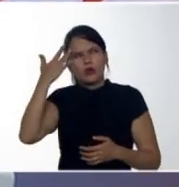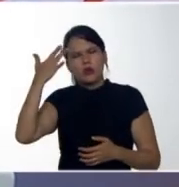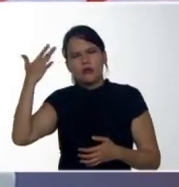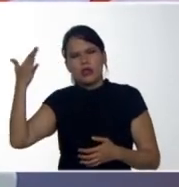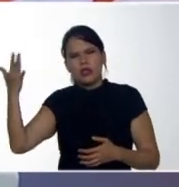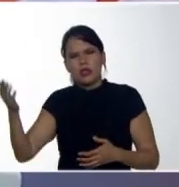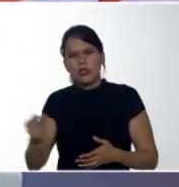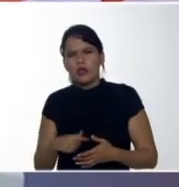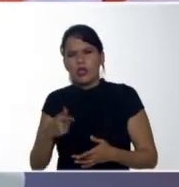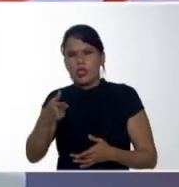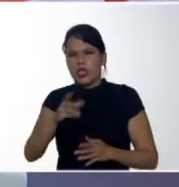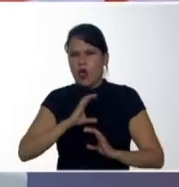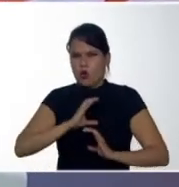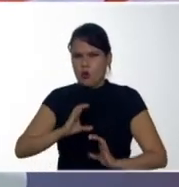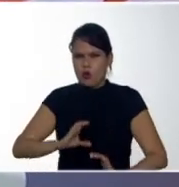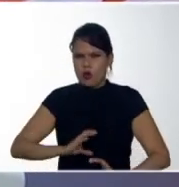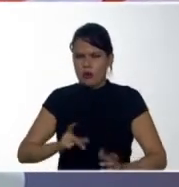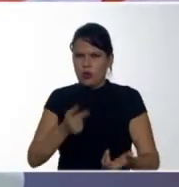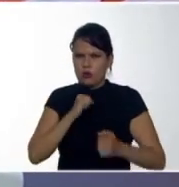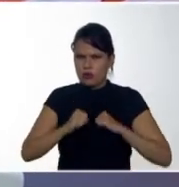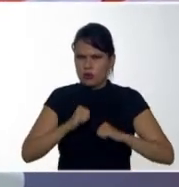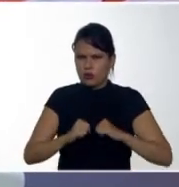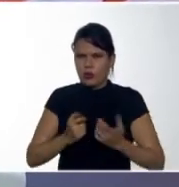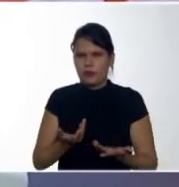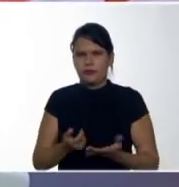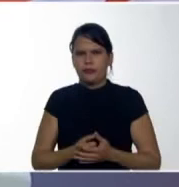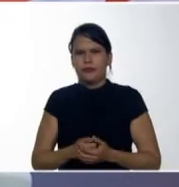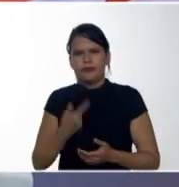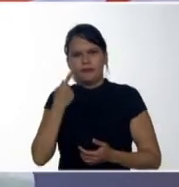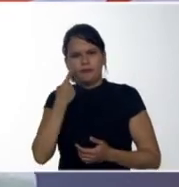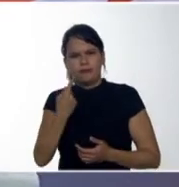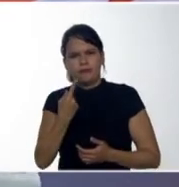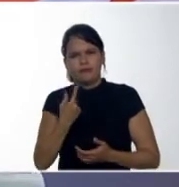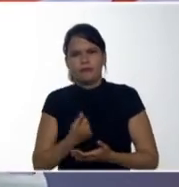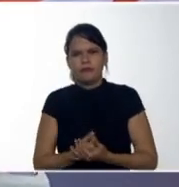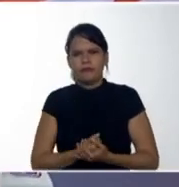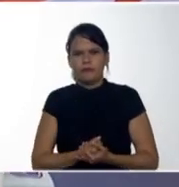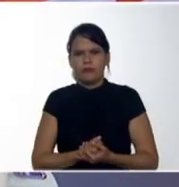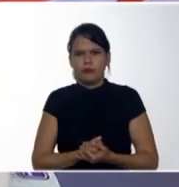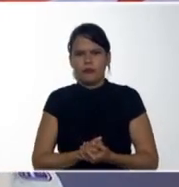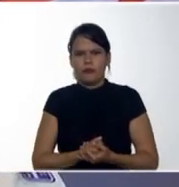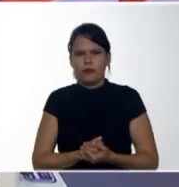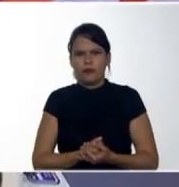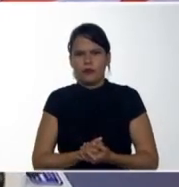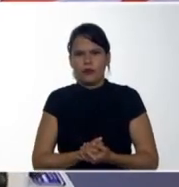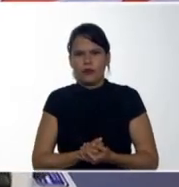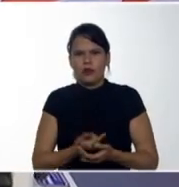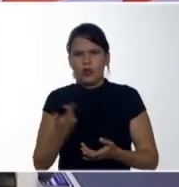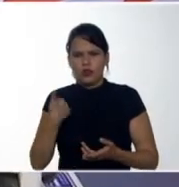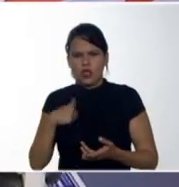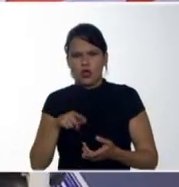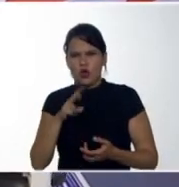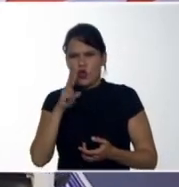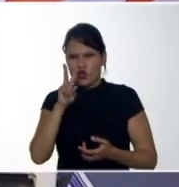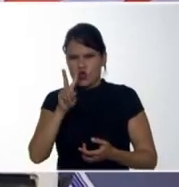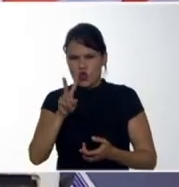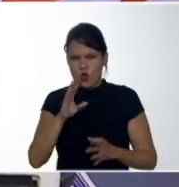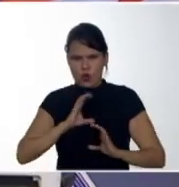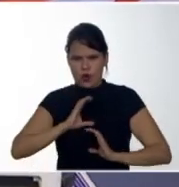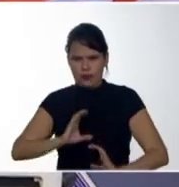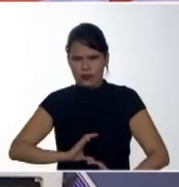deja un cuerpo al desplazarse. Fíjense, acá yo tengo dos cuerpos,